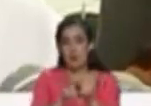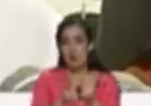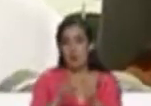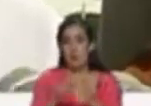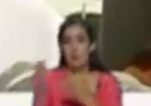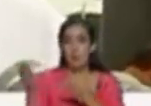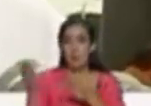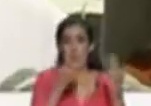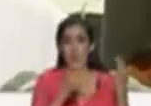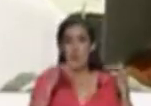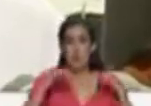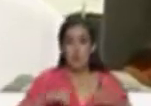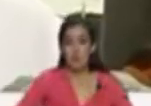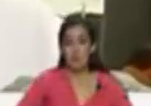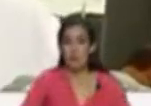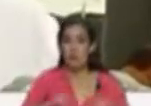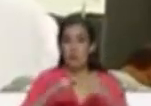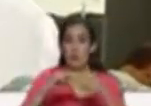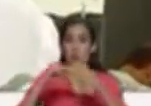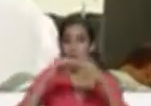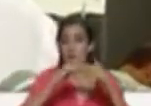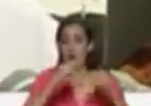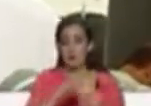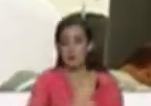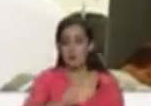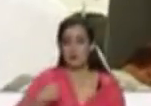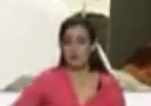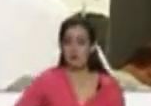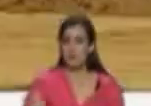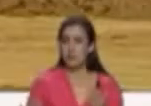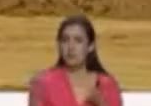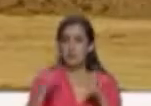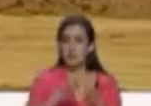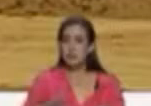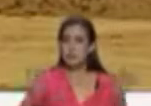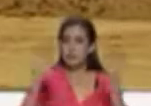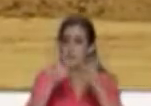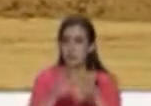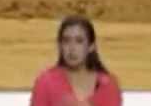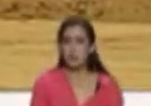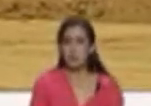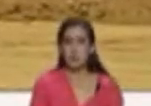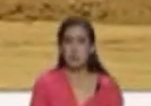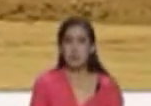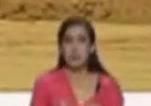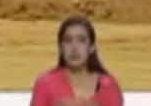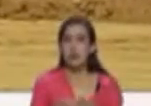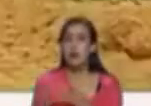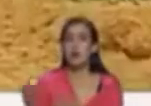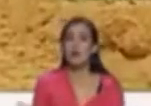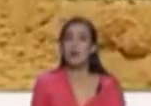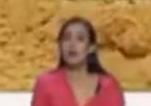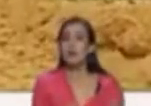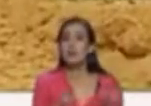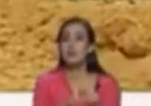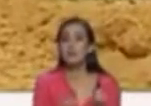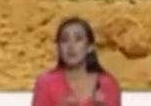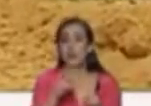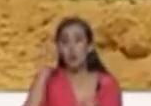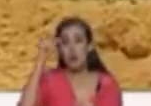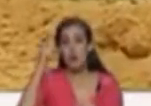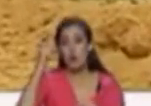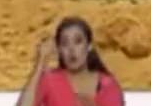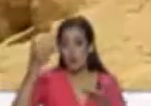que mantener una muy buena relación. China es un país importante para el Ecuador. Como parte de la política de Estado de atraer